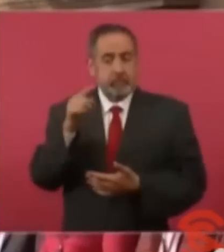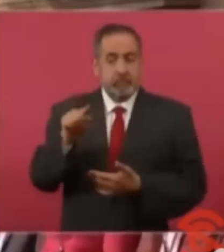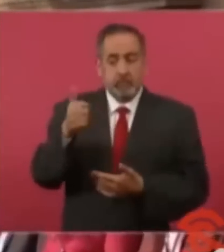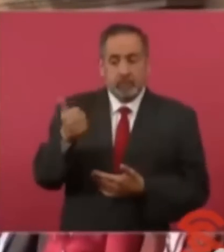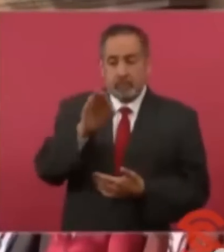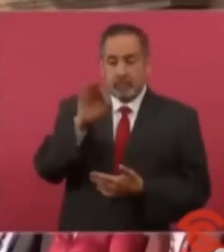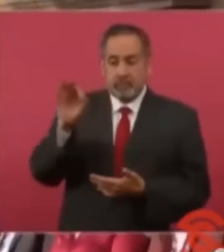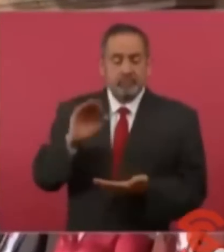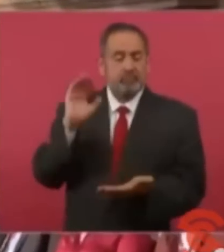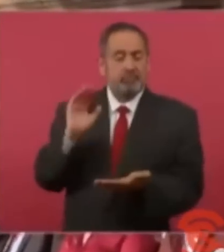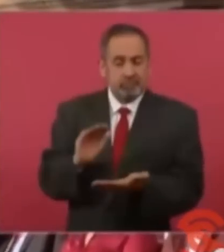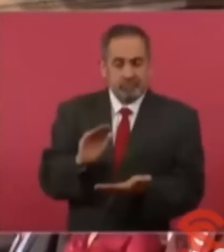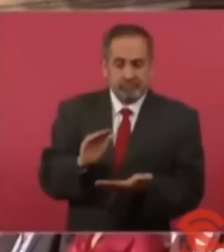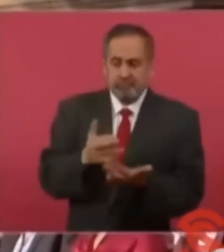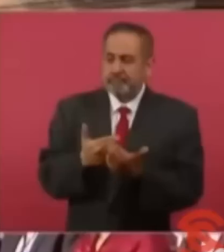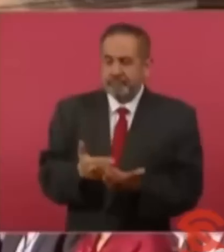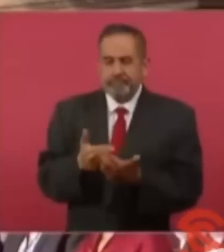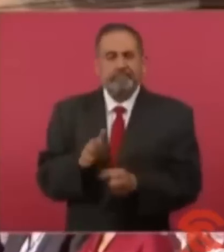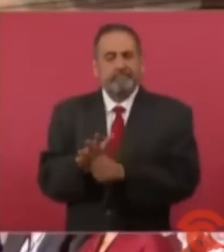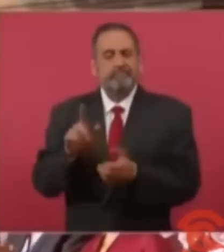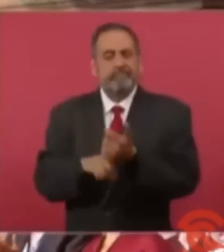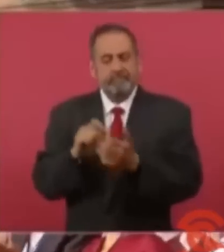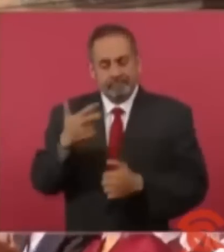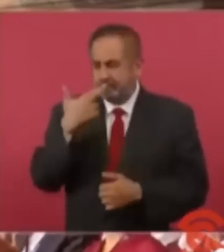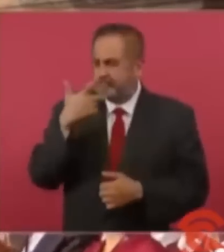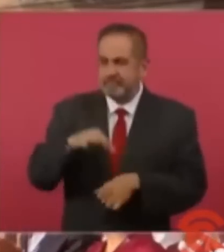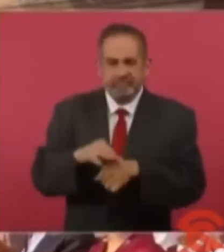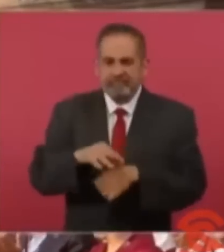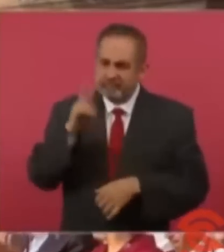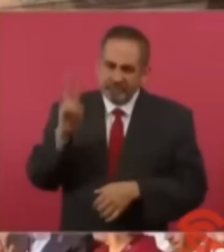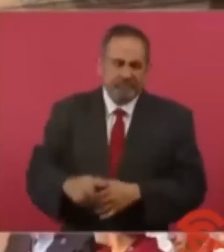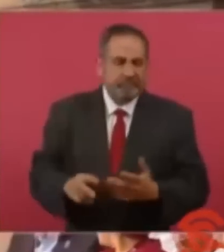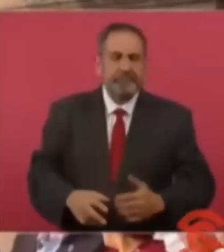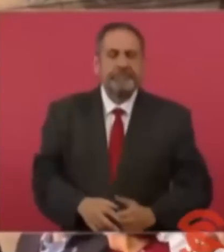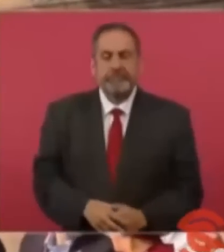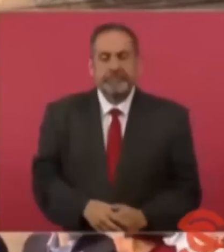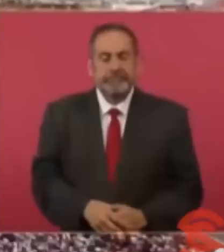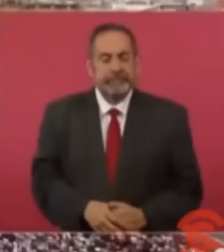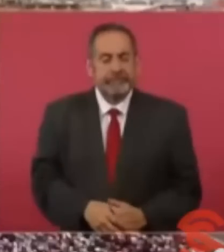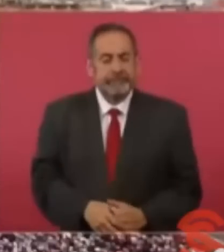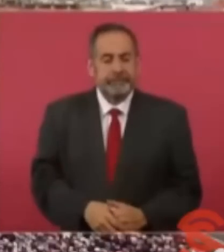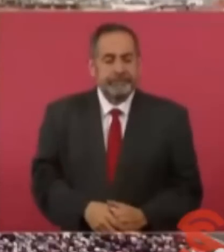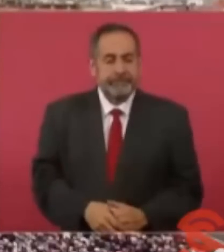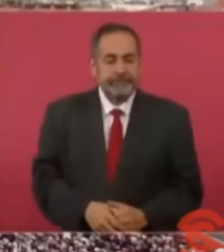9.6% menos en términos reales.